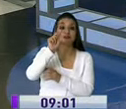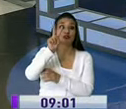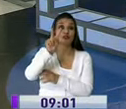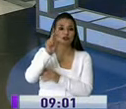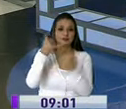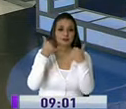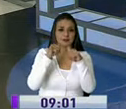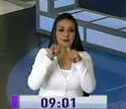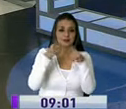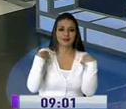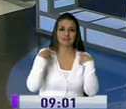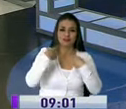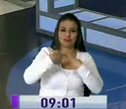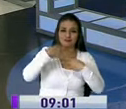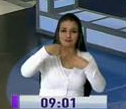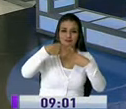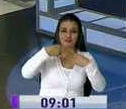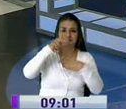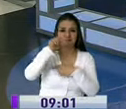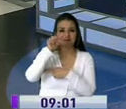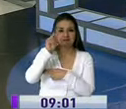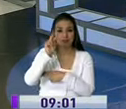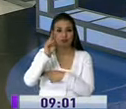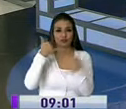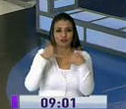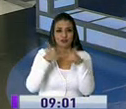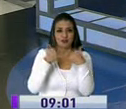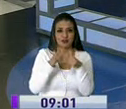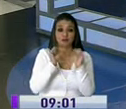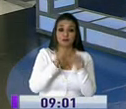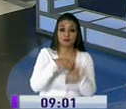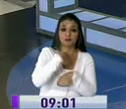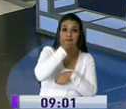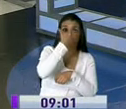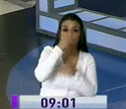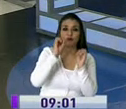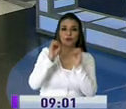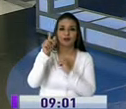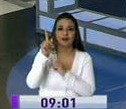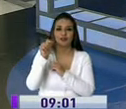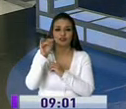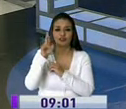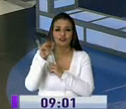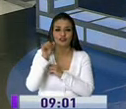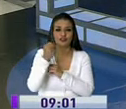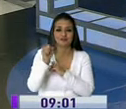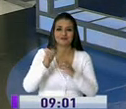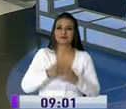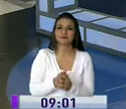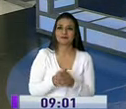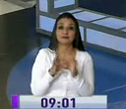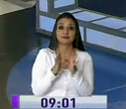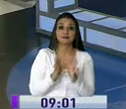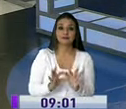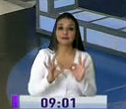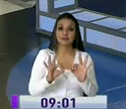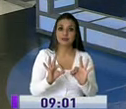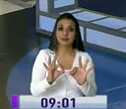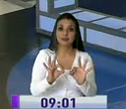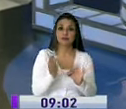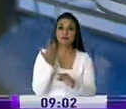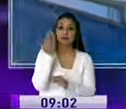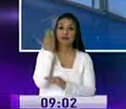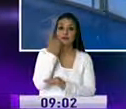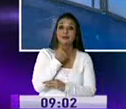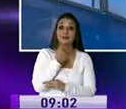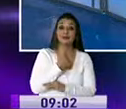escribe en español, y se pronuncia Windows Chat. Está para las plataformas iOS y también Android. Sofía Vitivilla, vamos contigo. Hace un momento hablábamos de